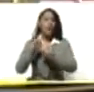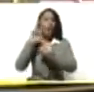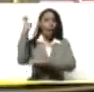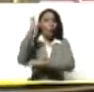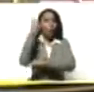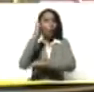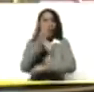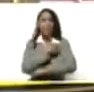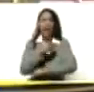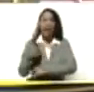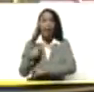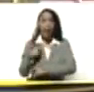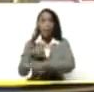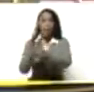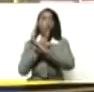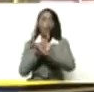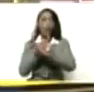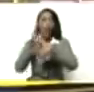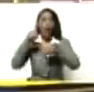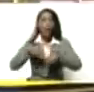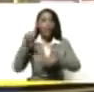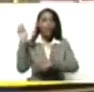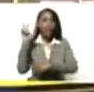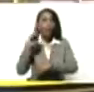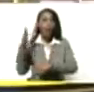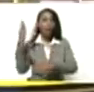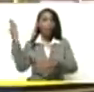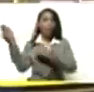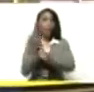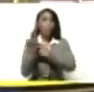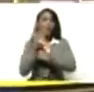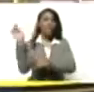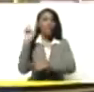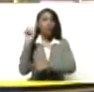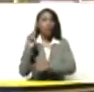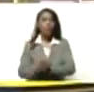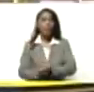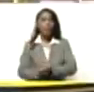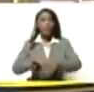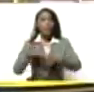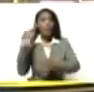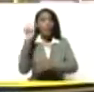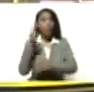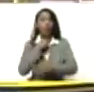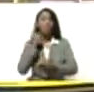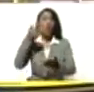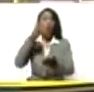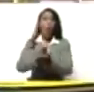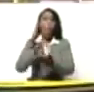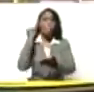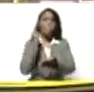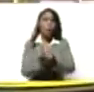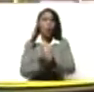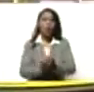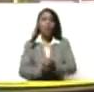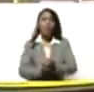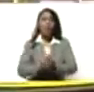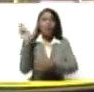pretendieron bloqueando a venezuela- sancionando venezuela que venezuela se muriera que venezuela se